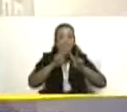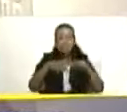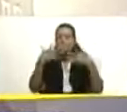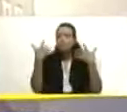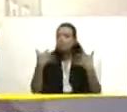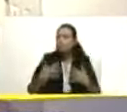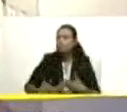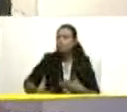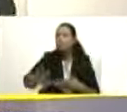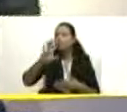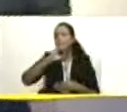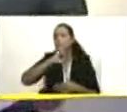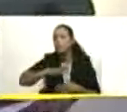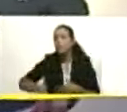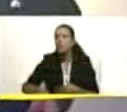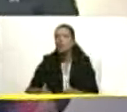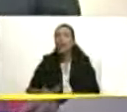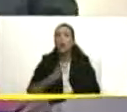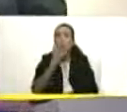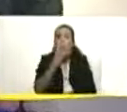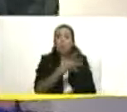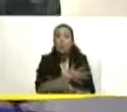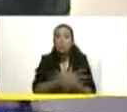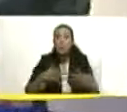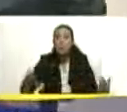Vivienda Venezuela. El hito